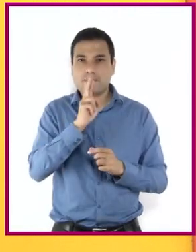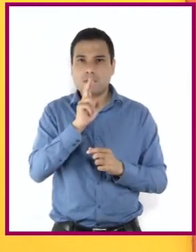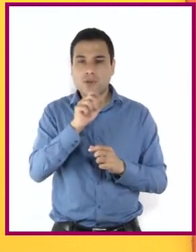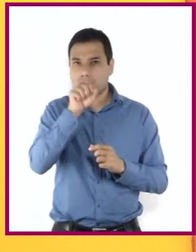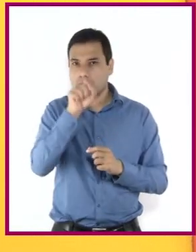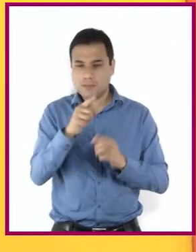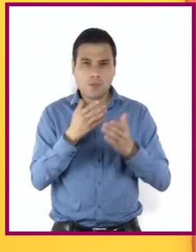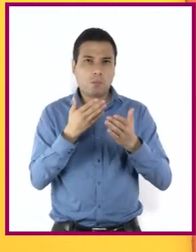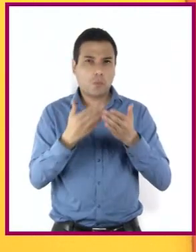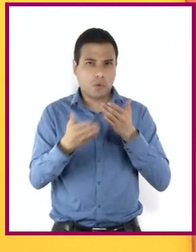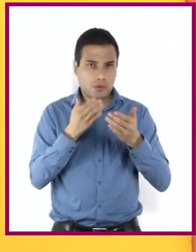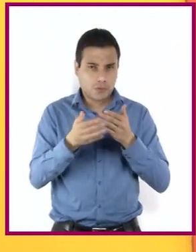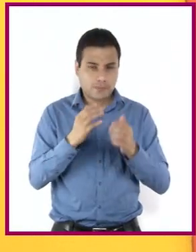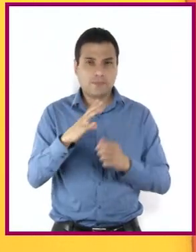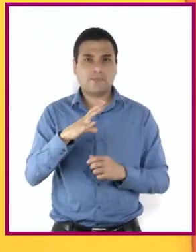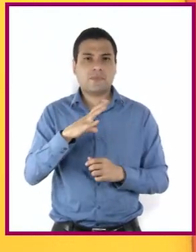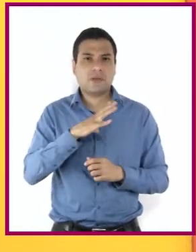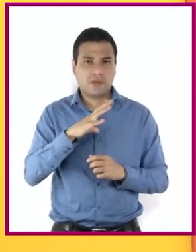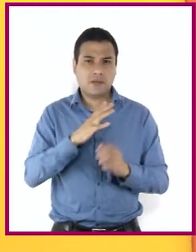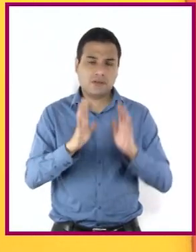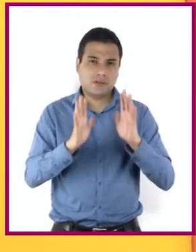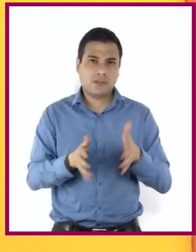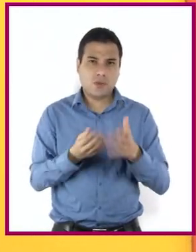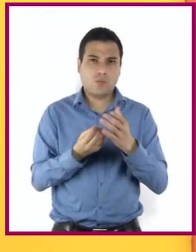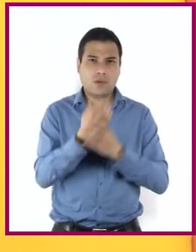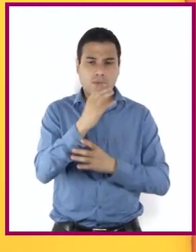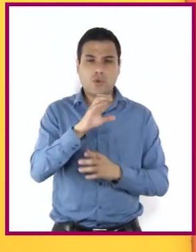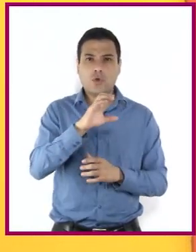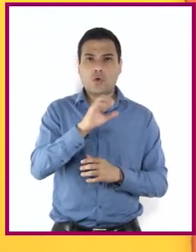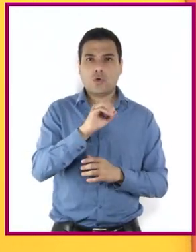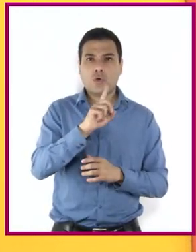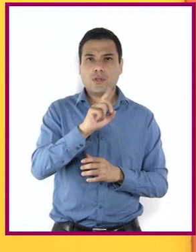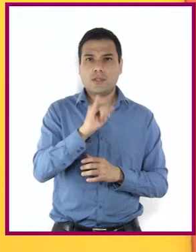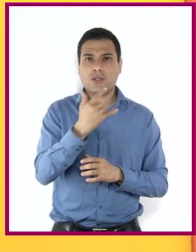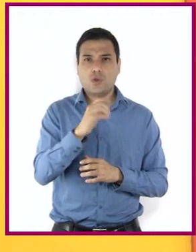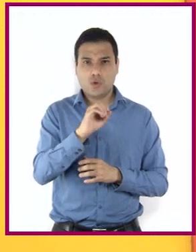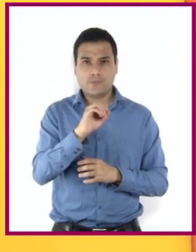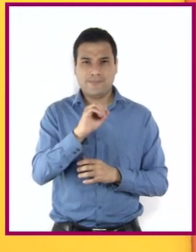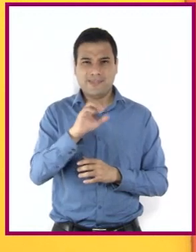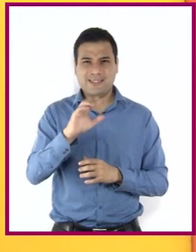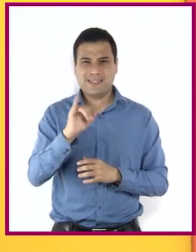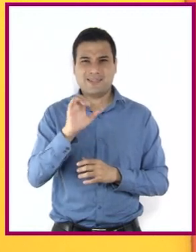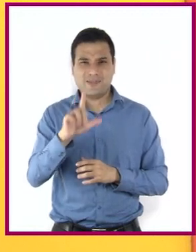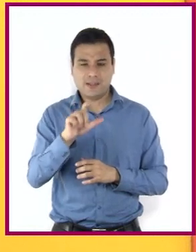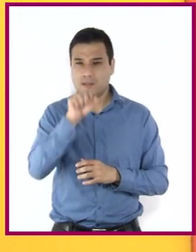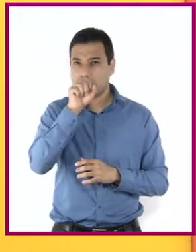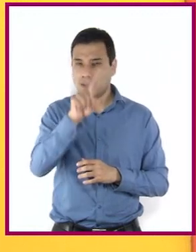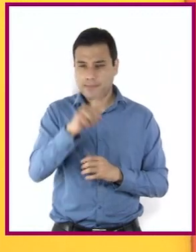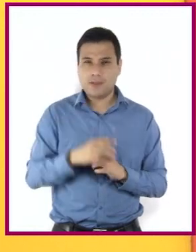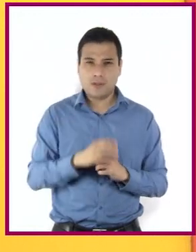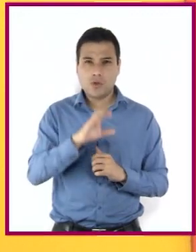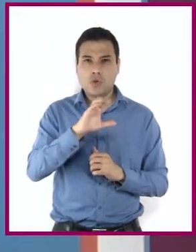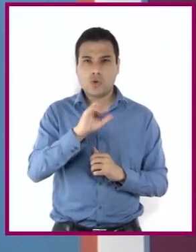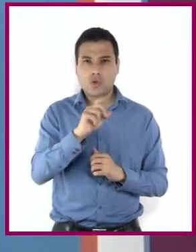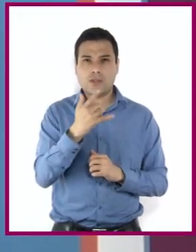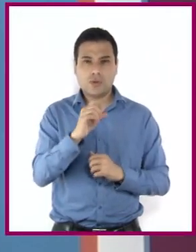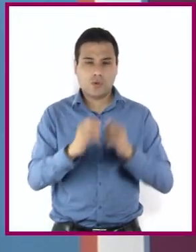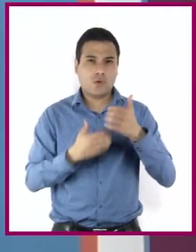la publicación del Código Civil y el Código de Comercio, elaborado por Teodosio